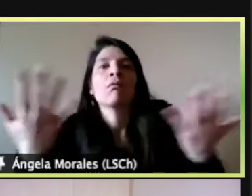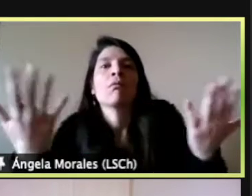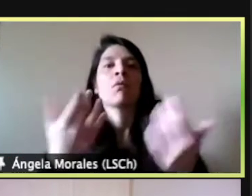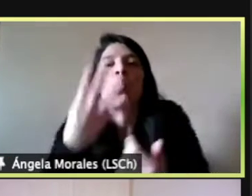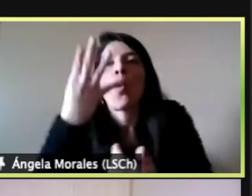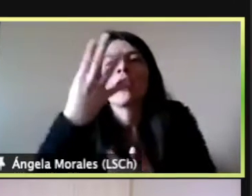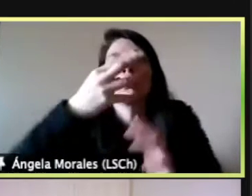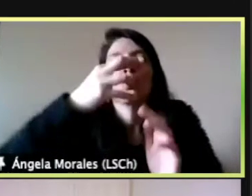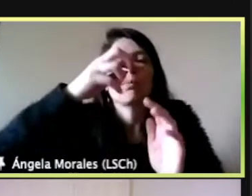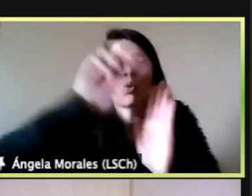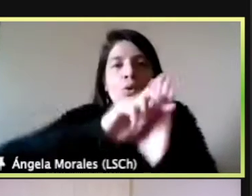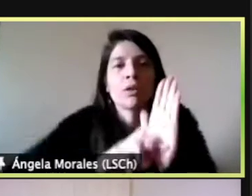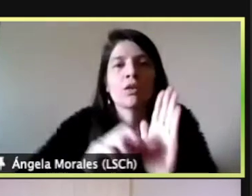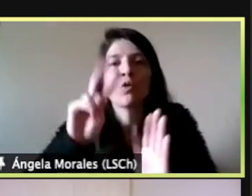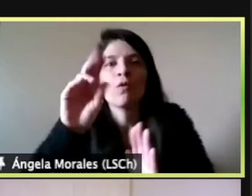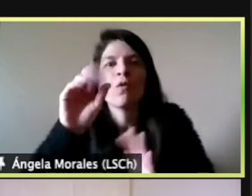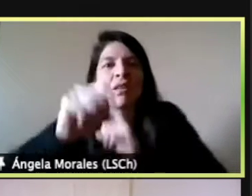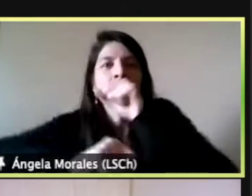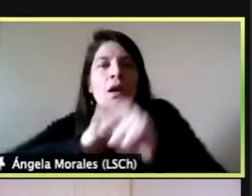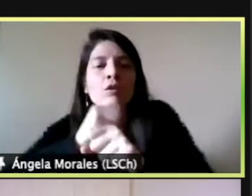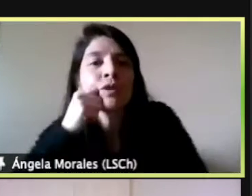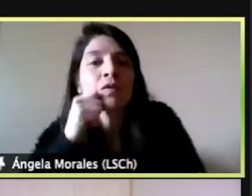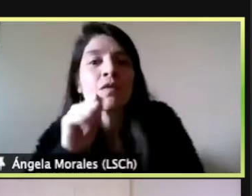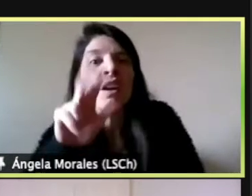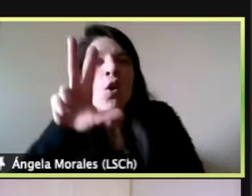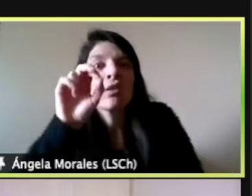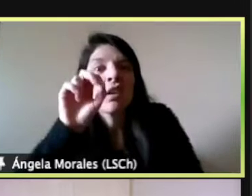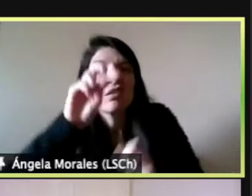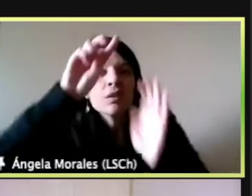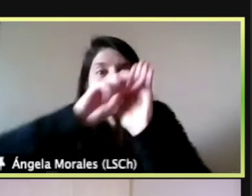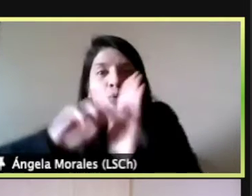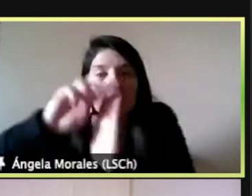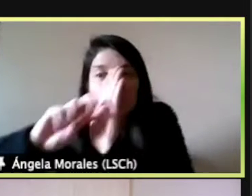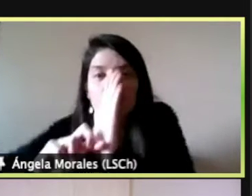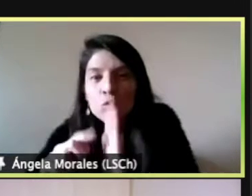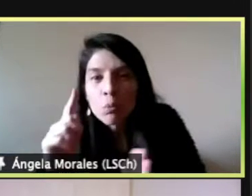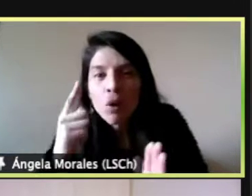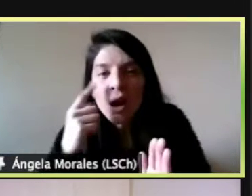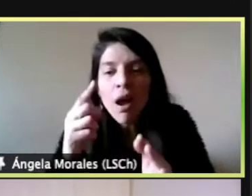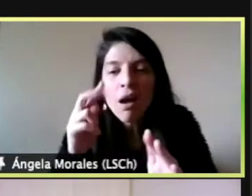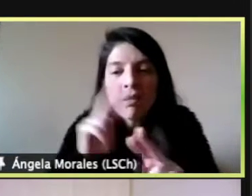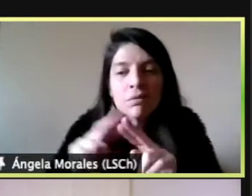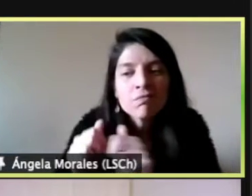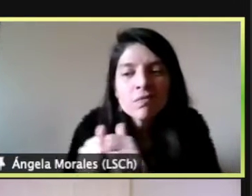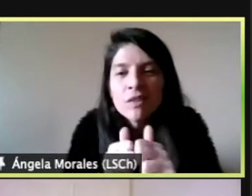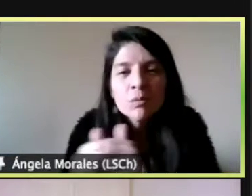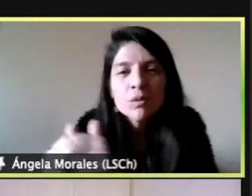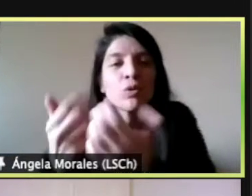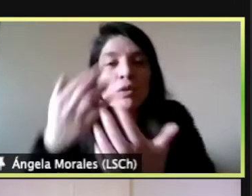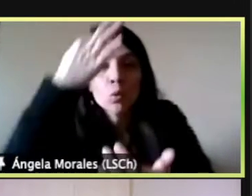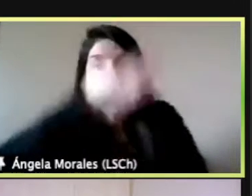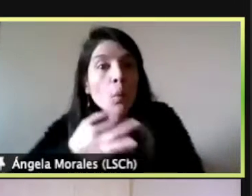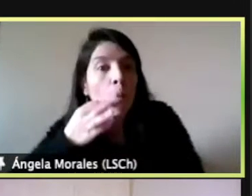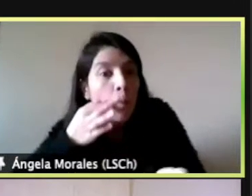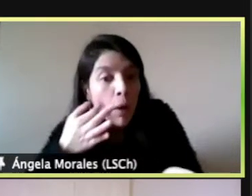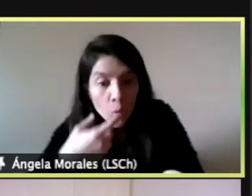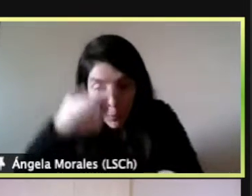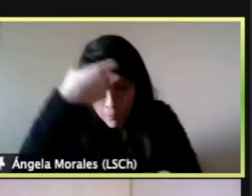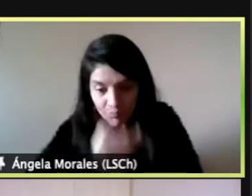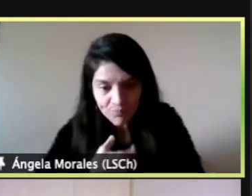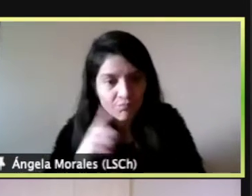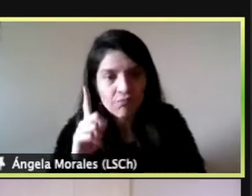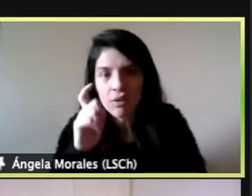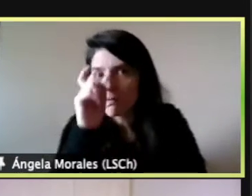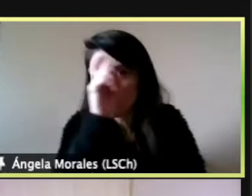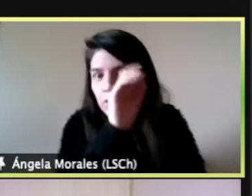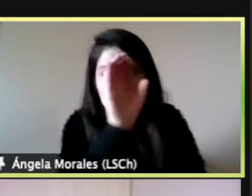Un montón de proyectos que tengo que hacer seguimiento. Por lo tanto, ya para el humano, para la persona, va a ser mucho más difícil poder buscarlo. Por lo